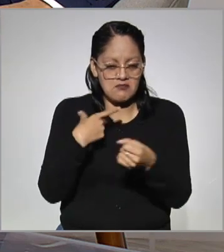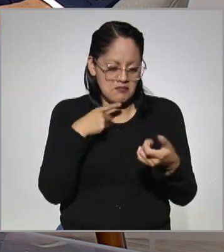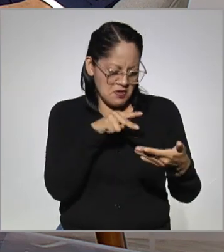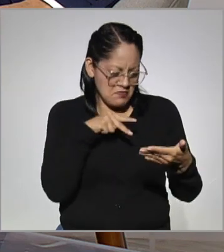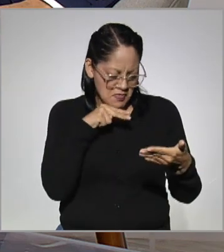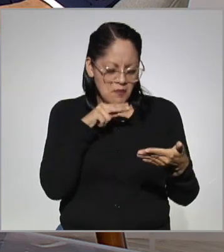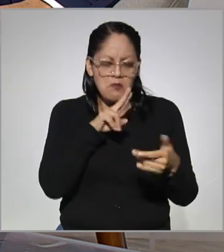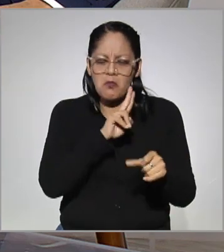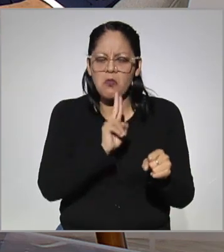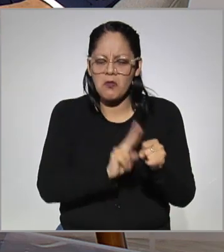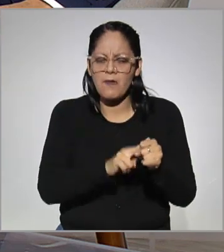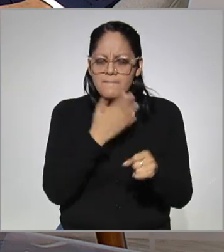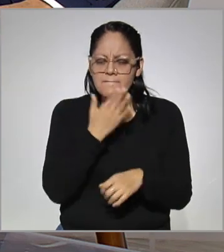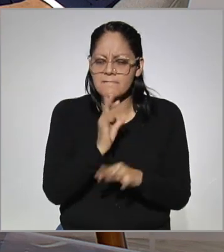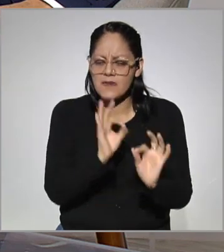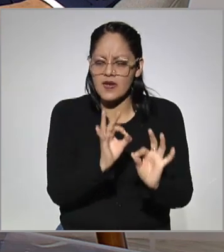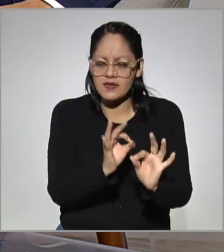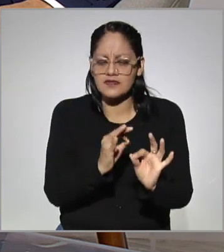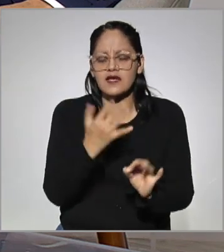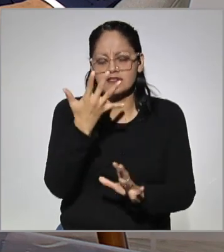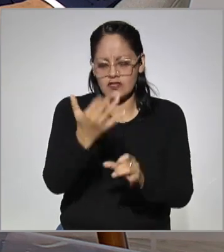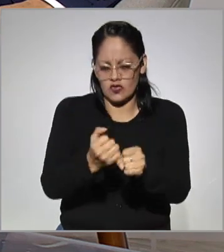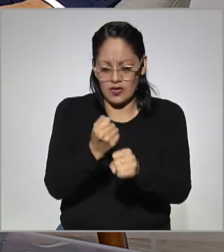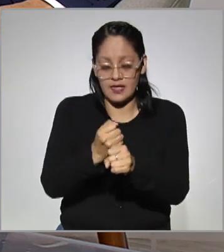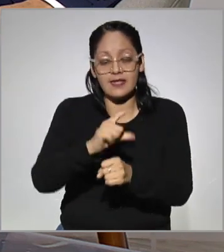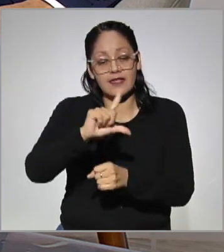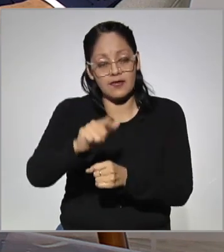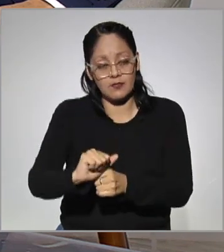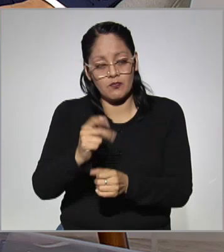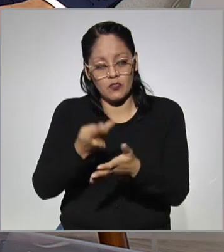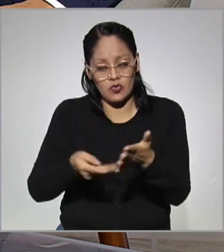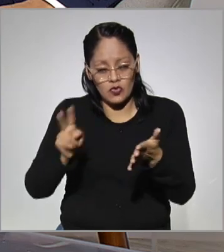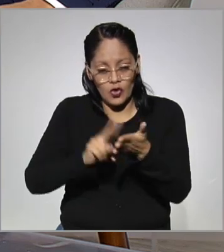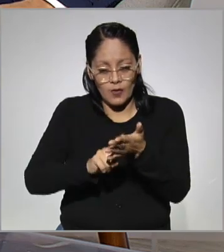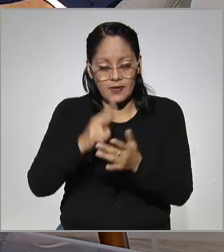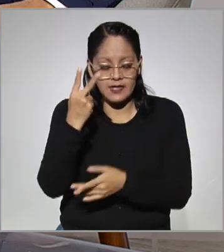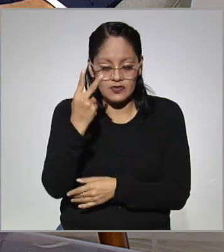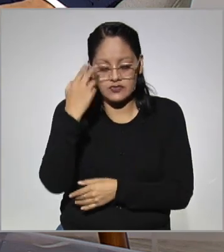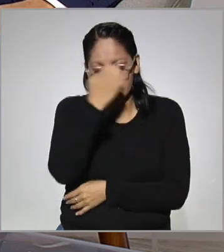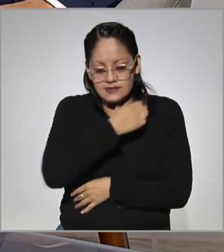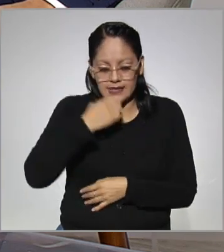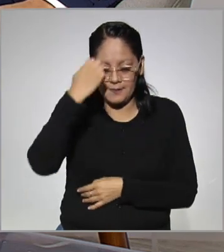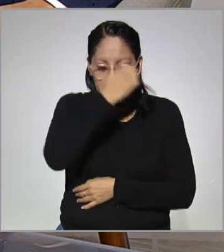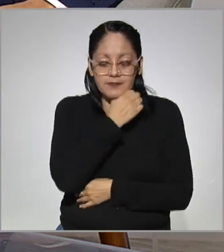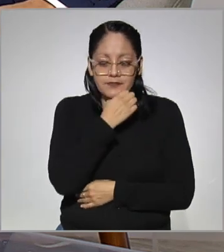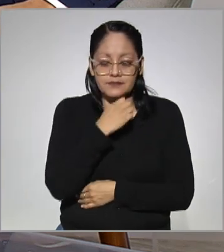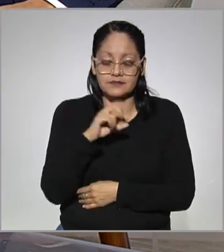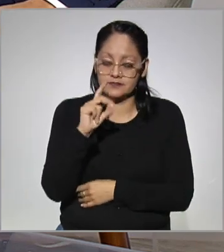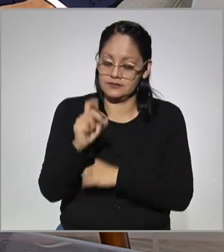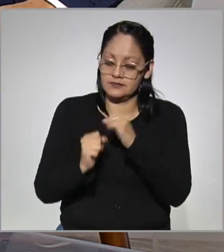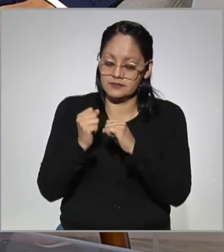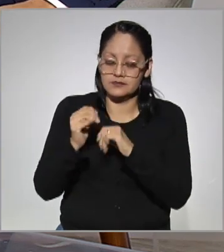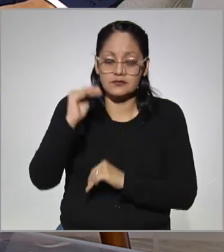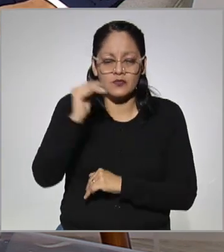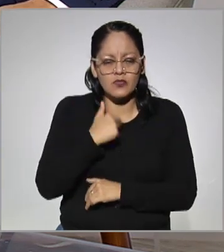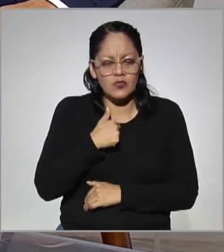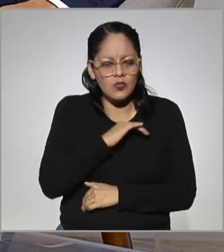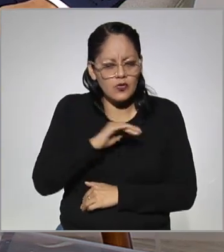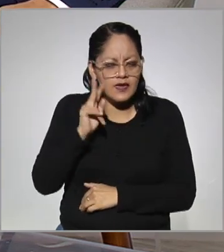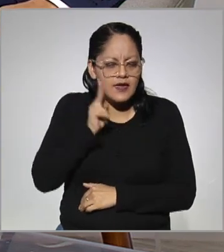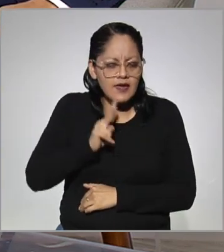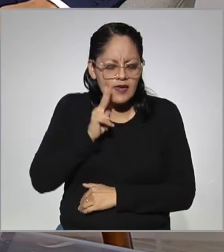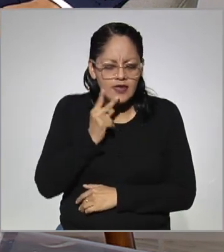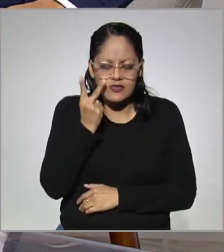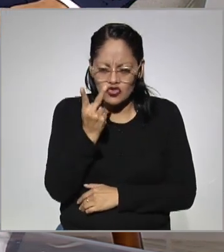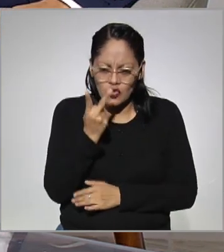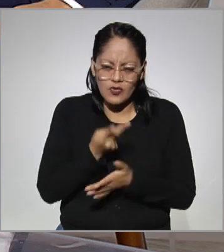normales, ¿no? Y posteriormente los dos, después de los 30 años. Entonces, el que tengamos o nos podamos hacer las dos y